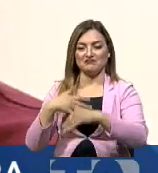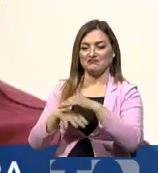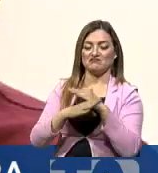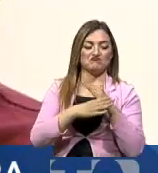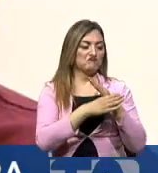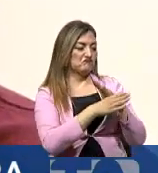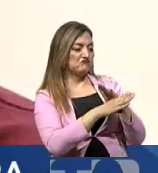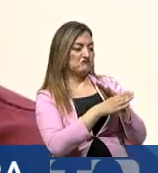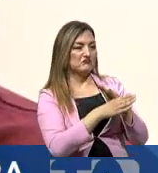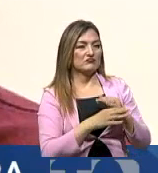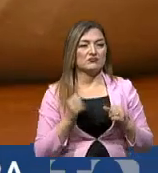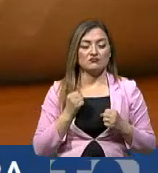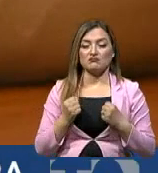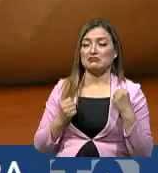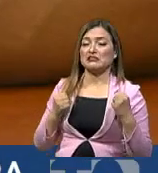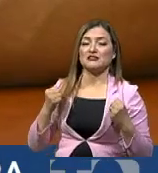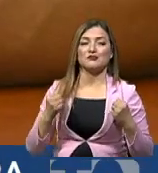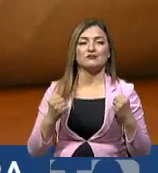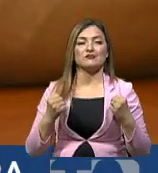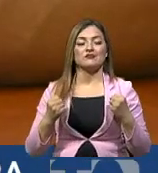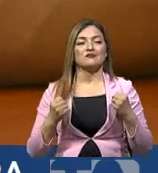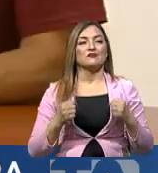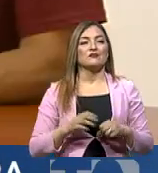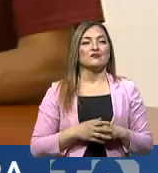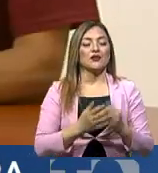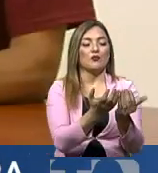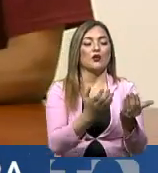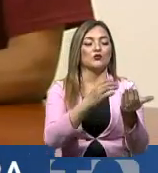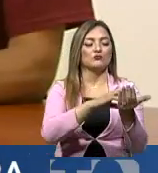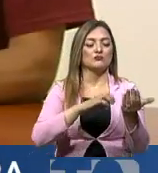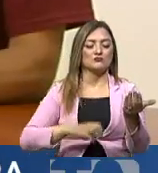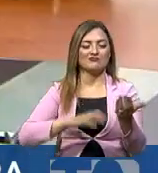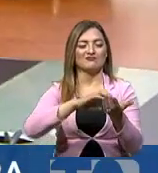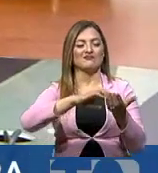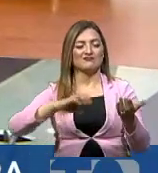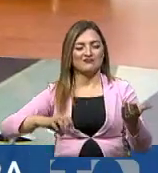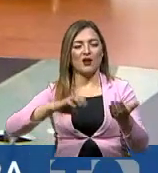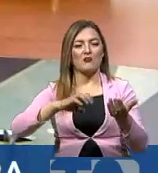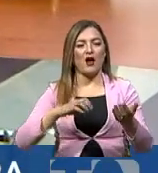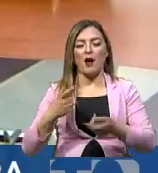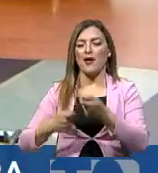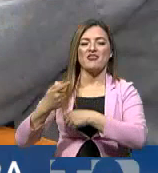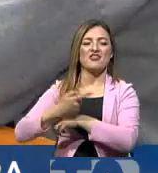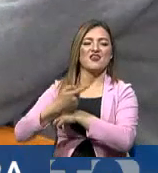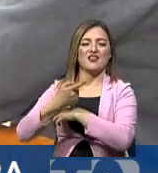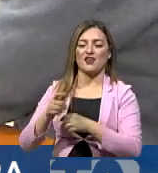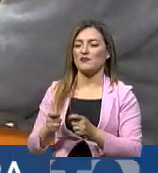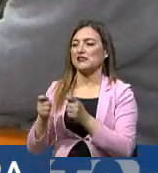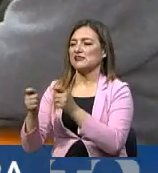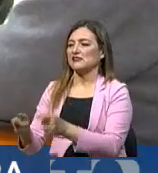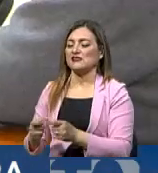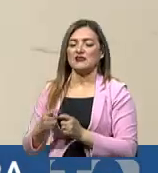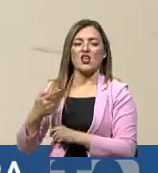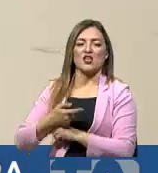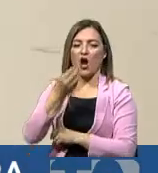están desesperados pues ellos lo que reciclan lo venden a diario y llevan ese dinero a su familia para la